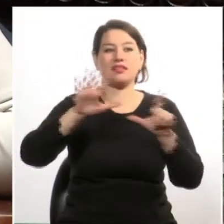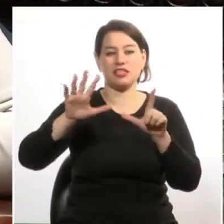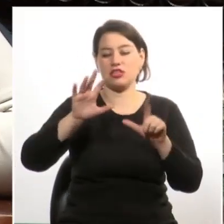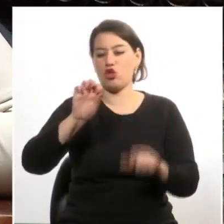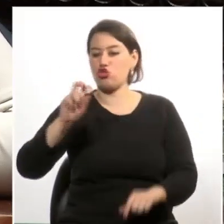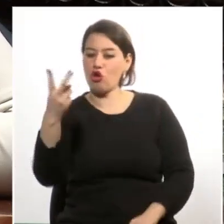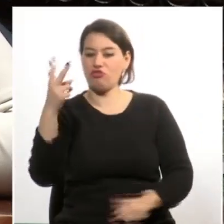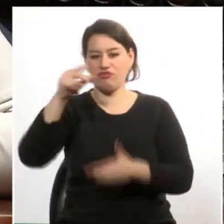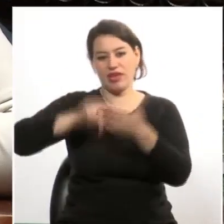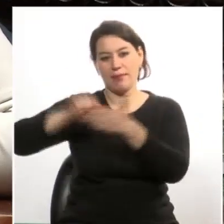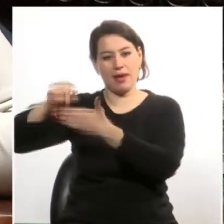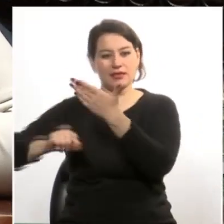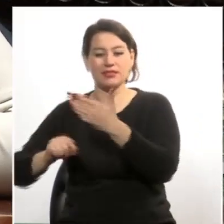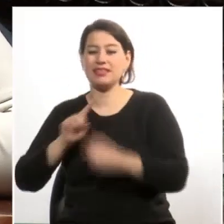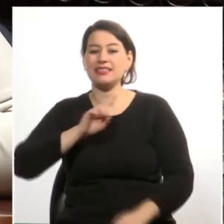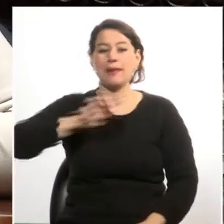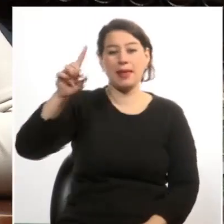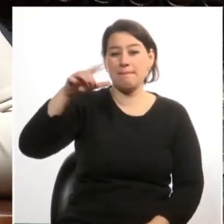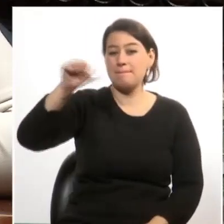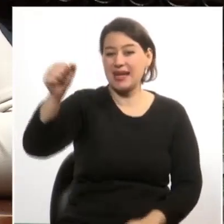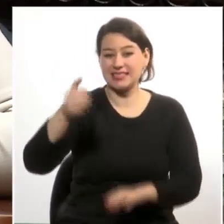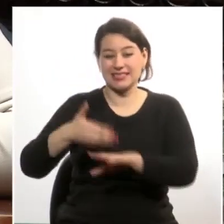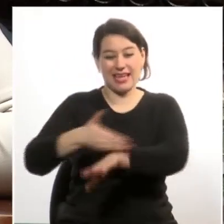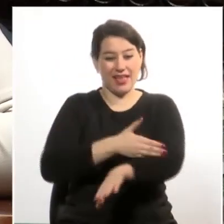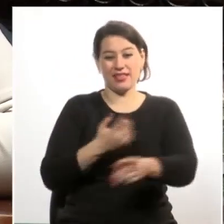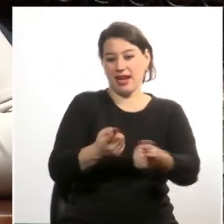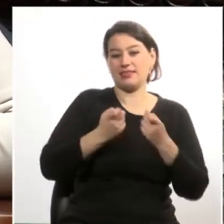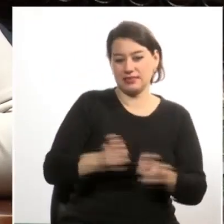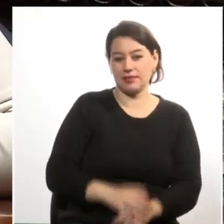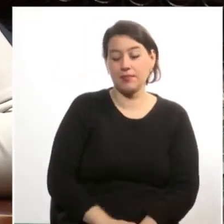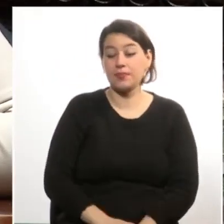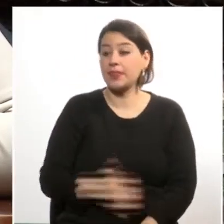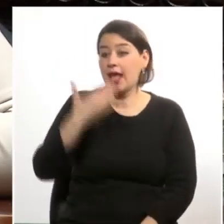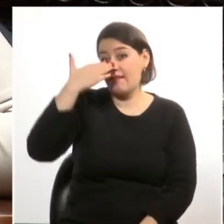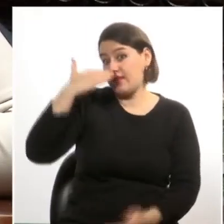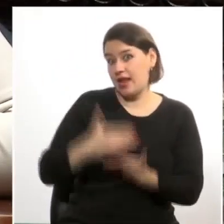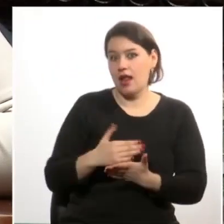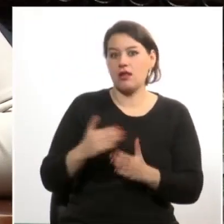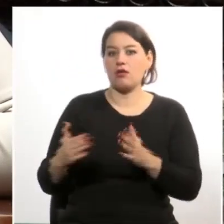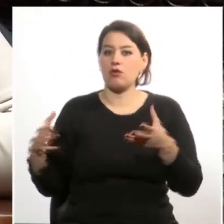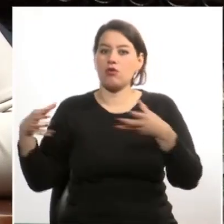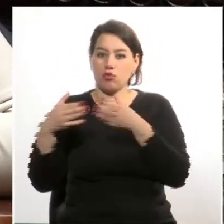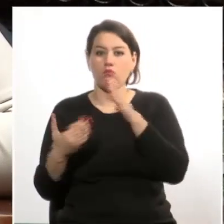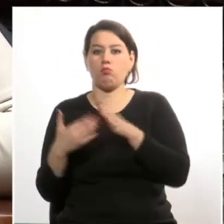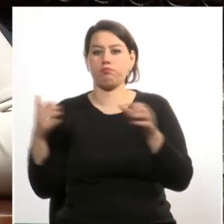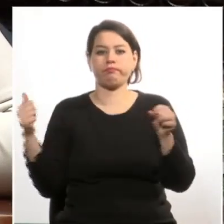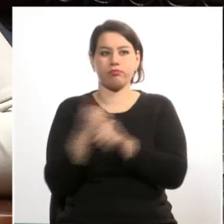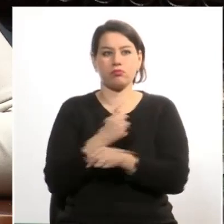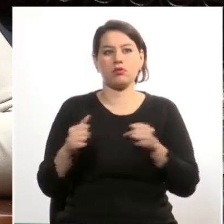634.702 firmas, 100.000 firmas más que las necesarias. Finalmente, la Corte anunció que se habían validado